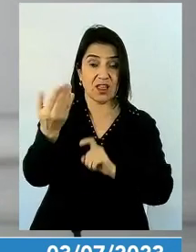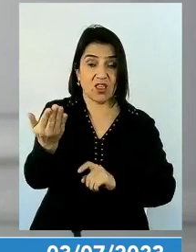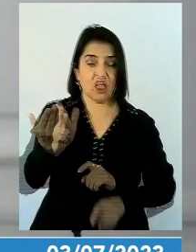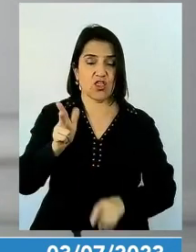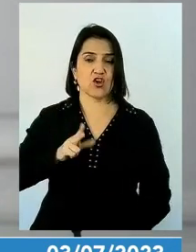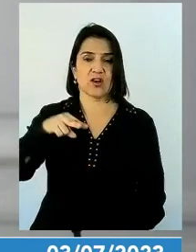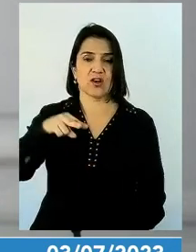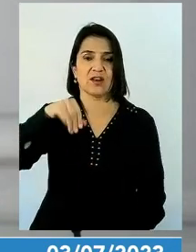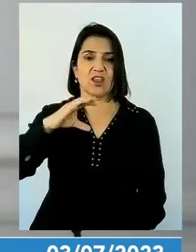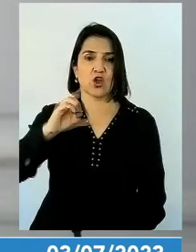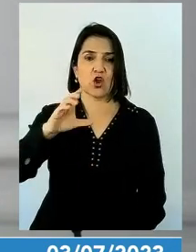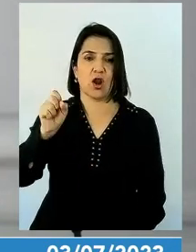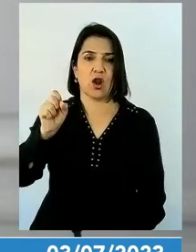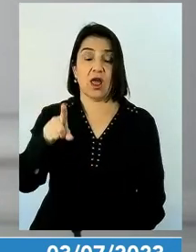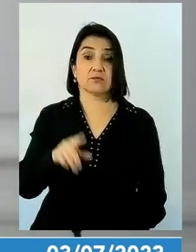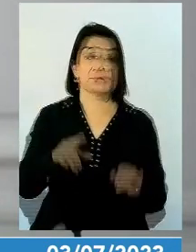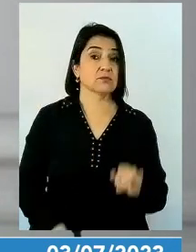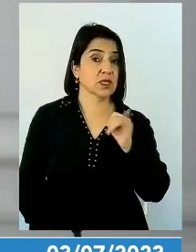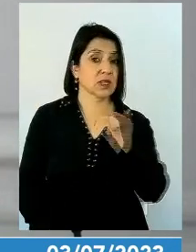Sí. ¿Cómo está,